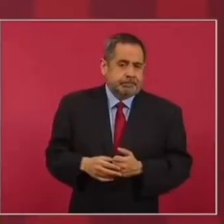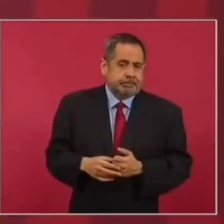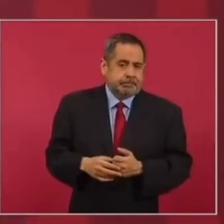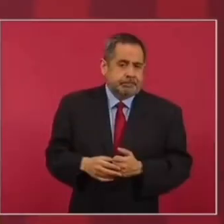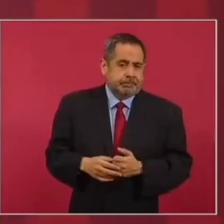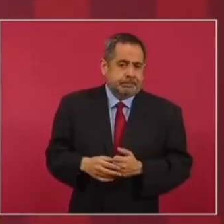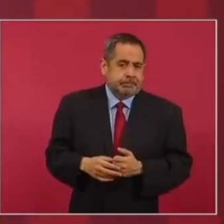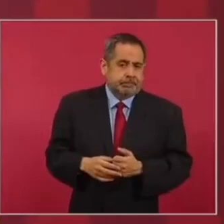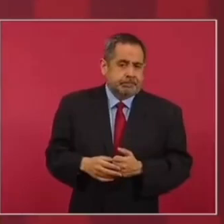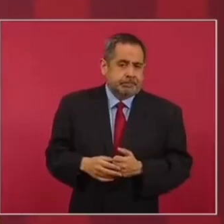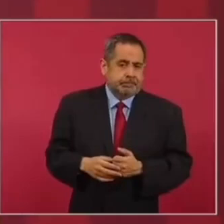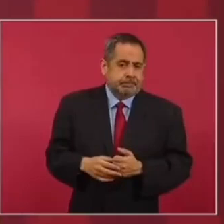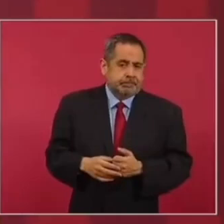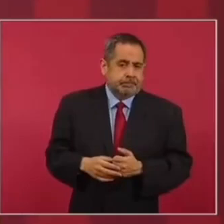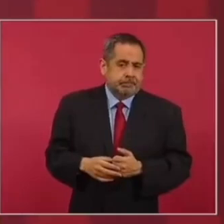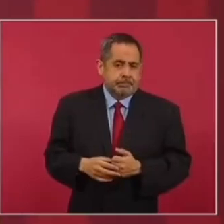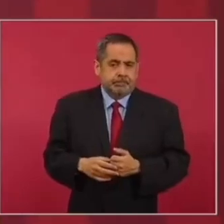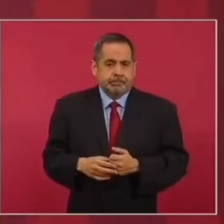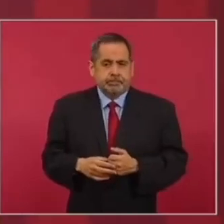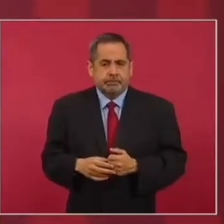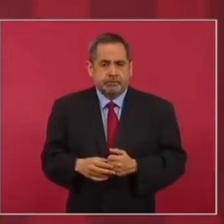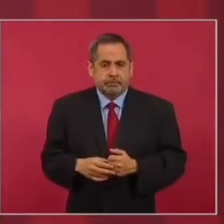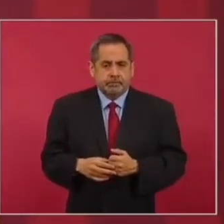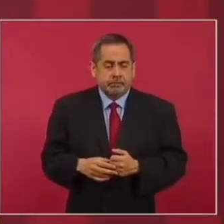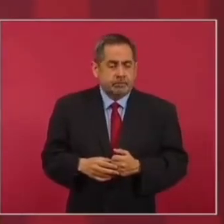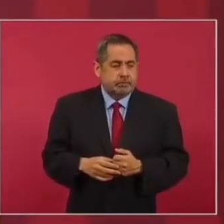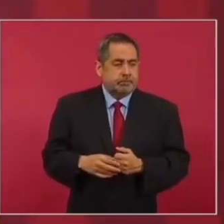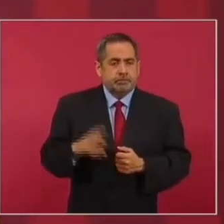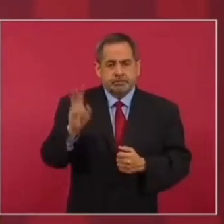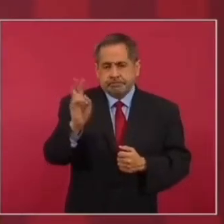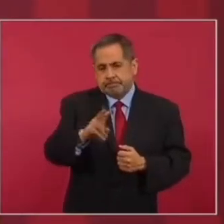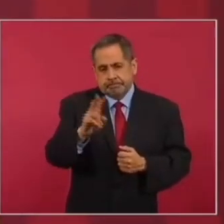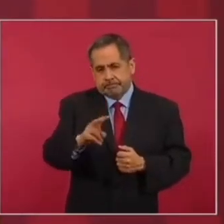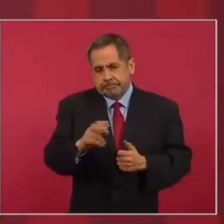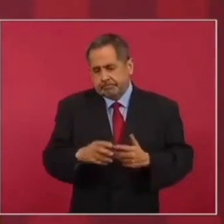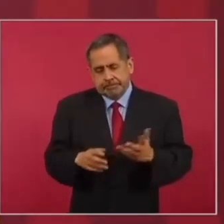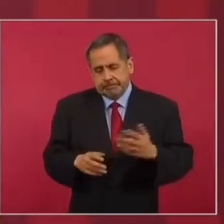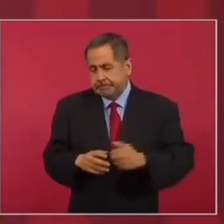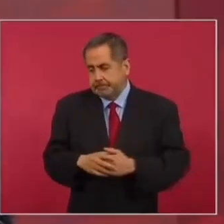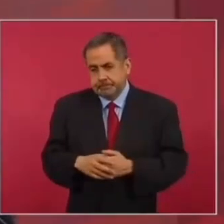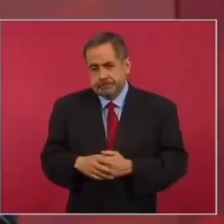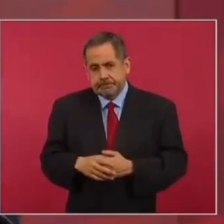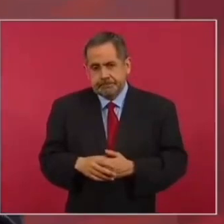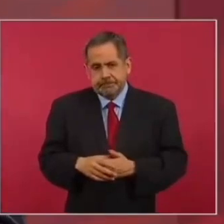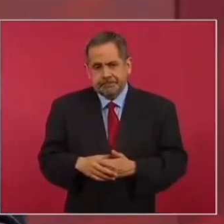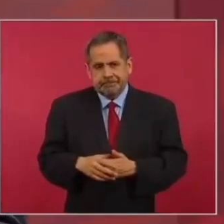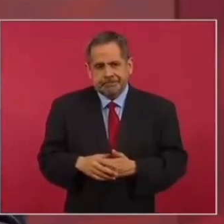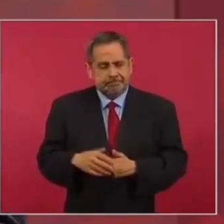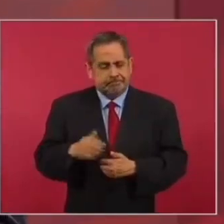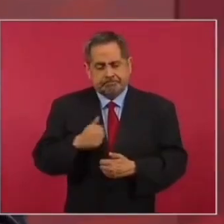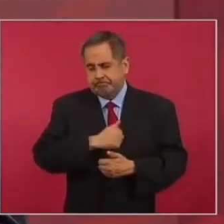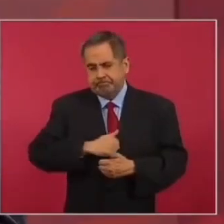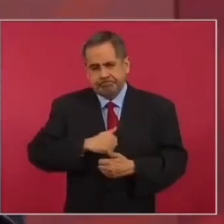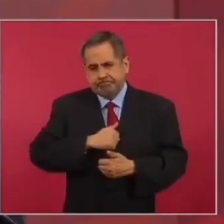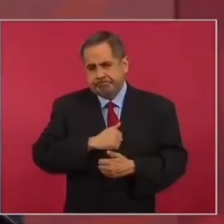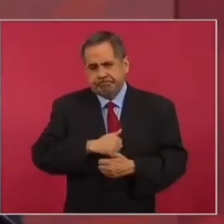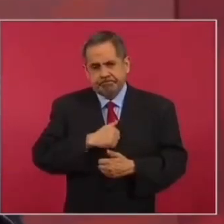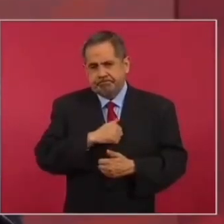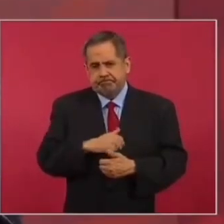escalado un tanto pues rápido. Muy desagradable, ¿no?, este encuentro que